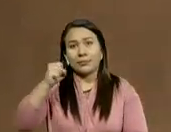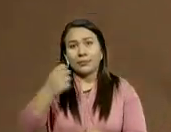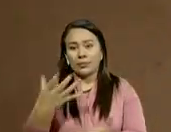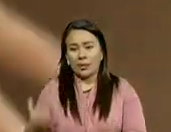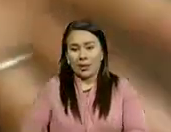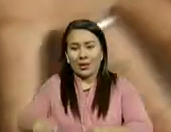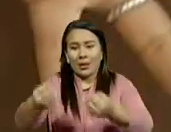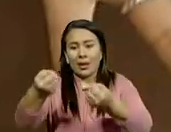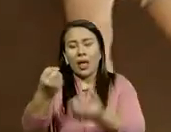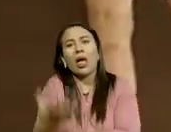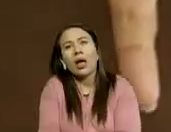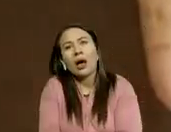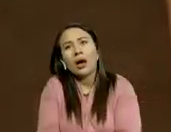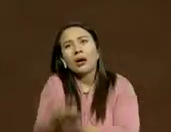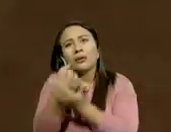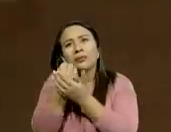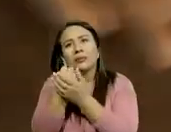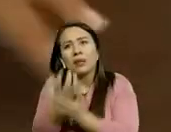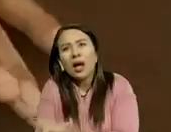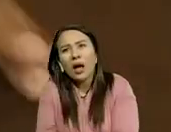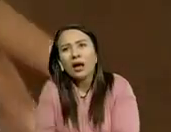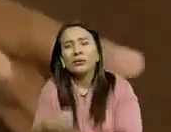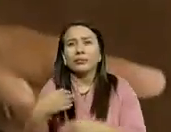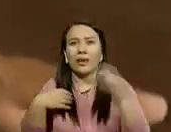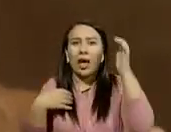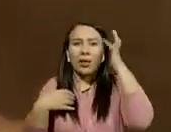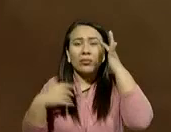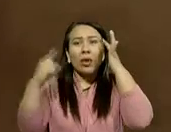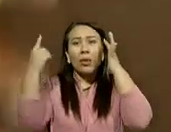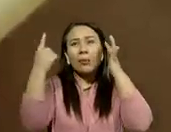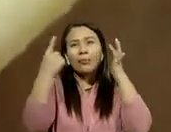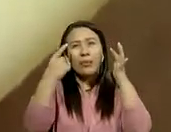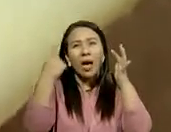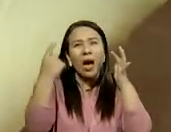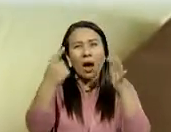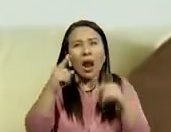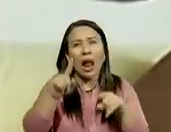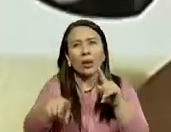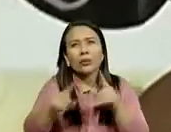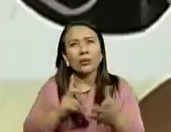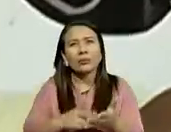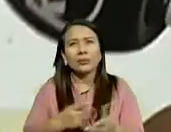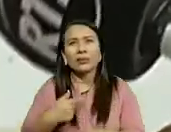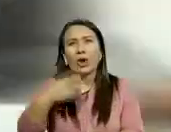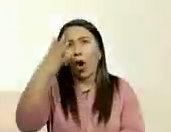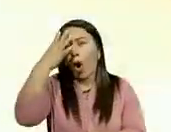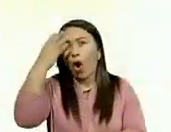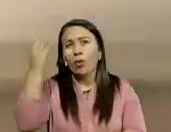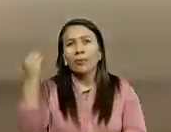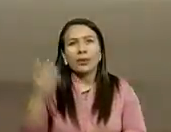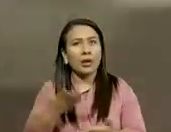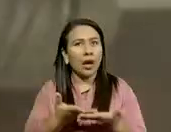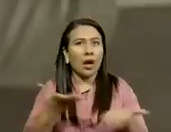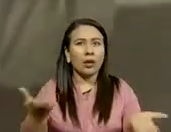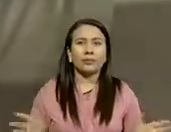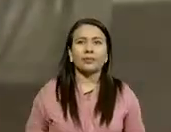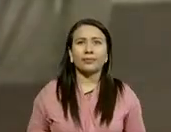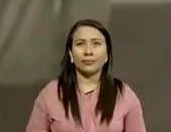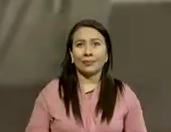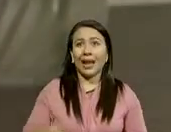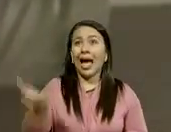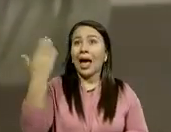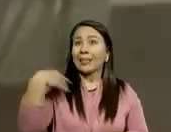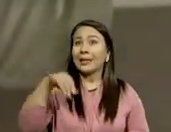agarro, pero el brazo mismo lo afloja. Y de la cabeza, como estaba contando, a veces hay cosas que uno se olvida, yo me olvido. El pasado